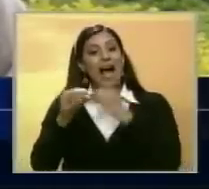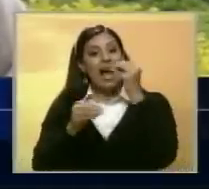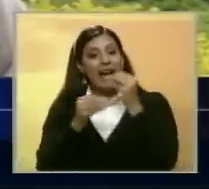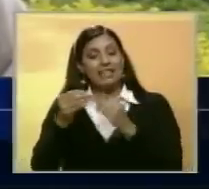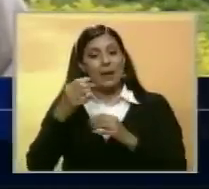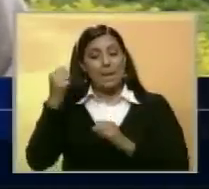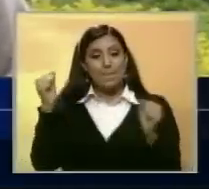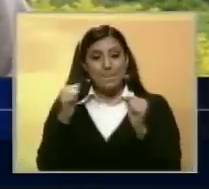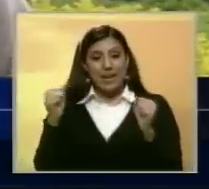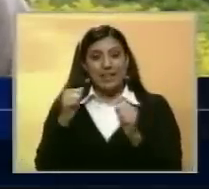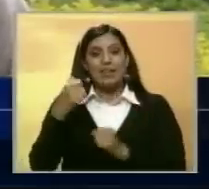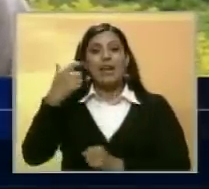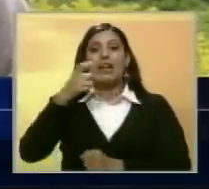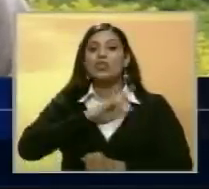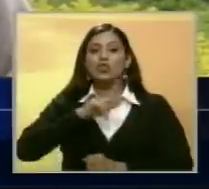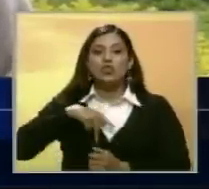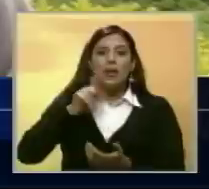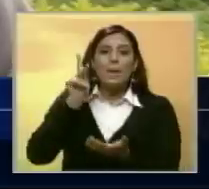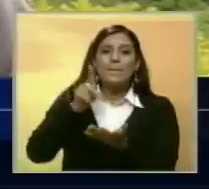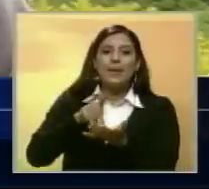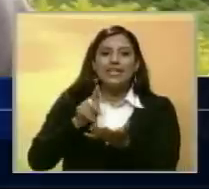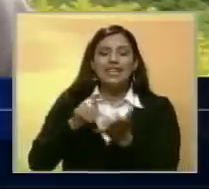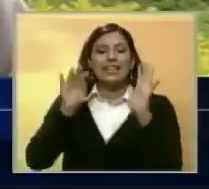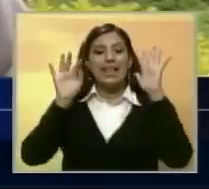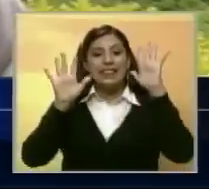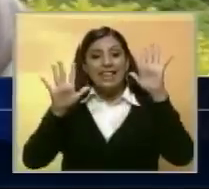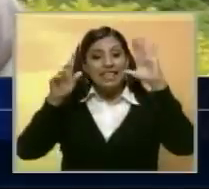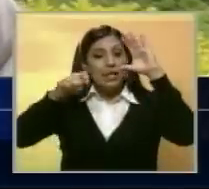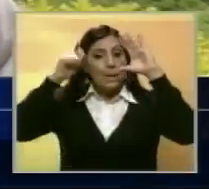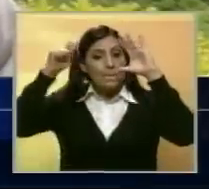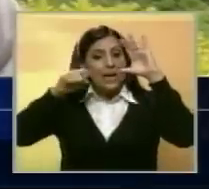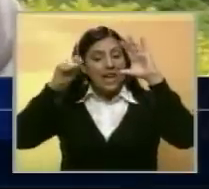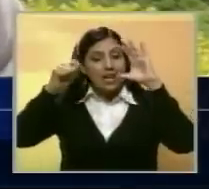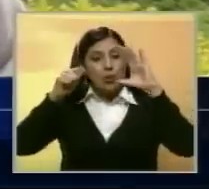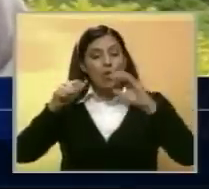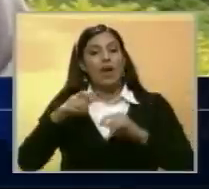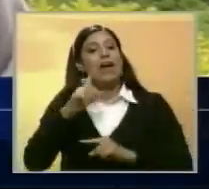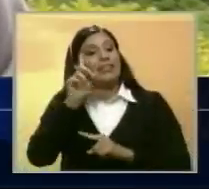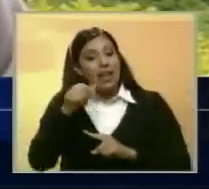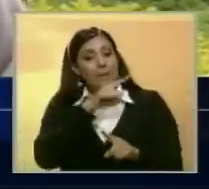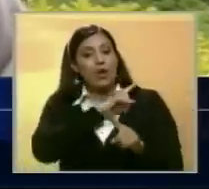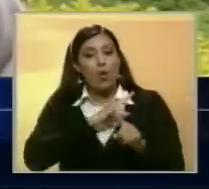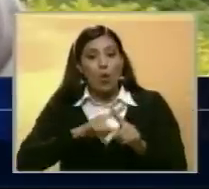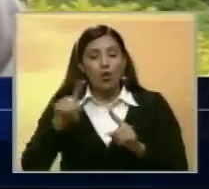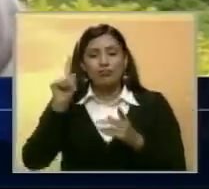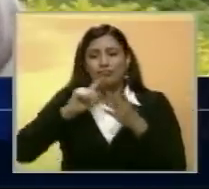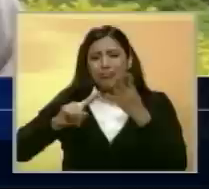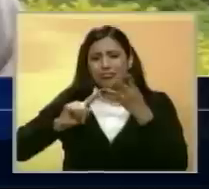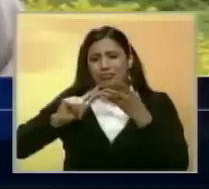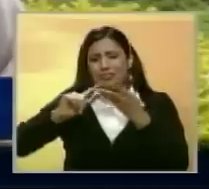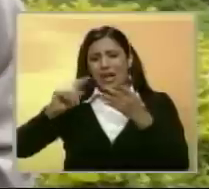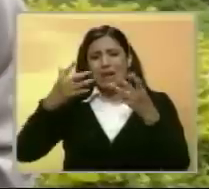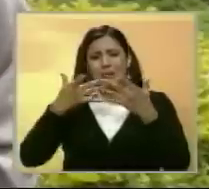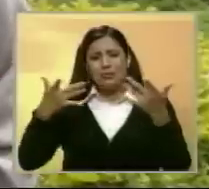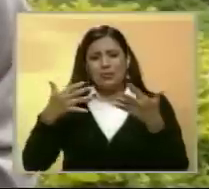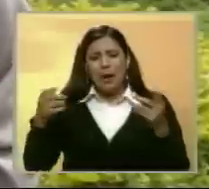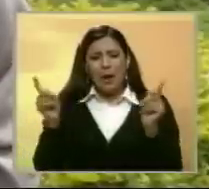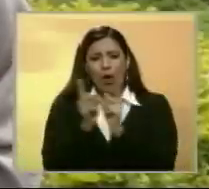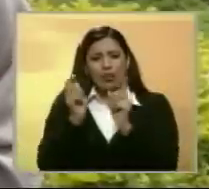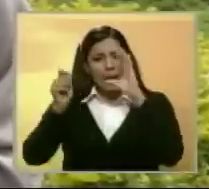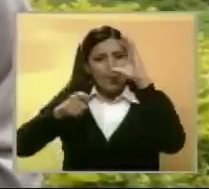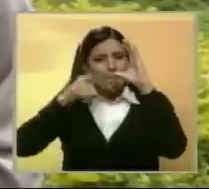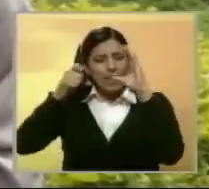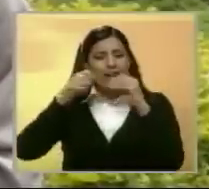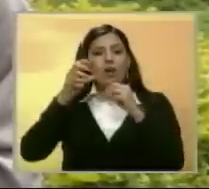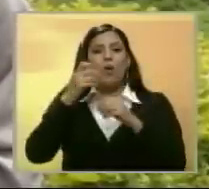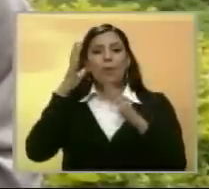en Mérida, no solo se presentan las 10 películas en competencia, sino decenas de documentales